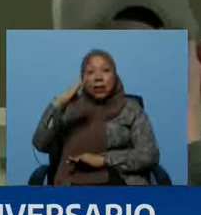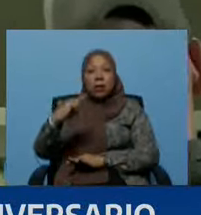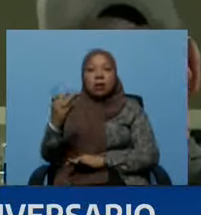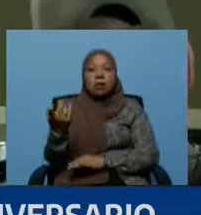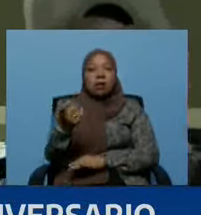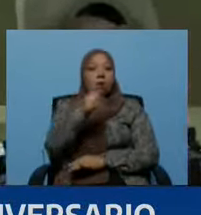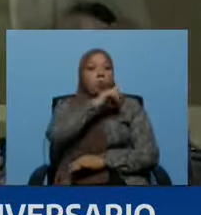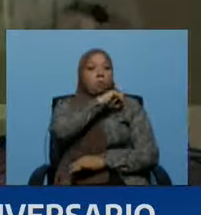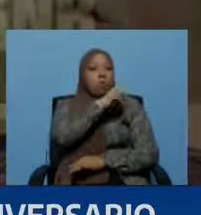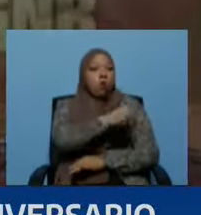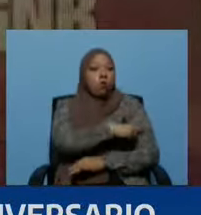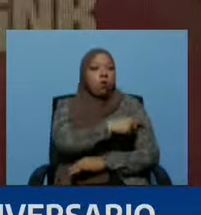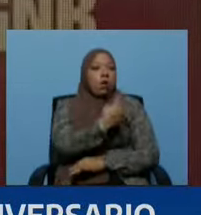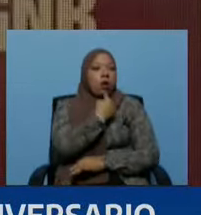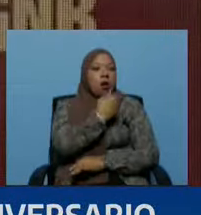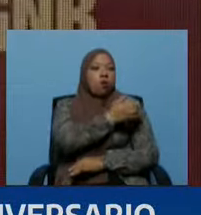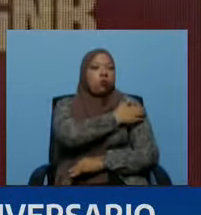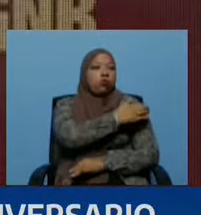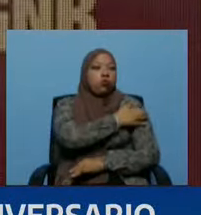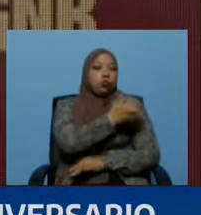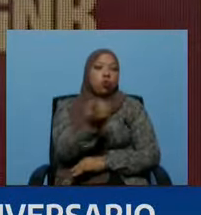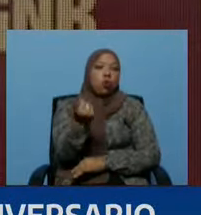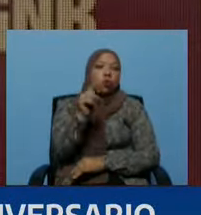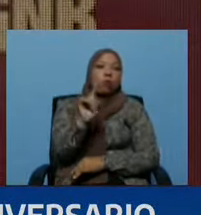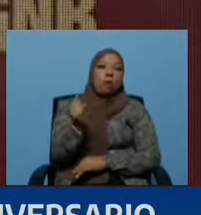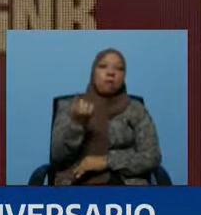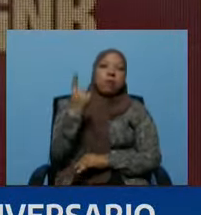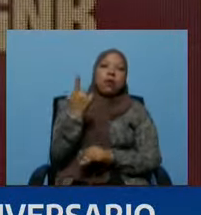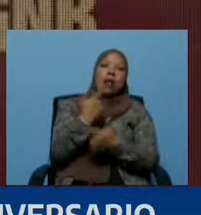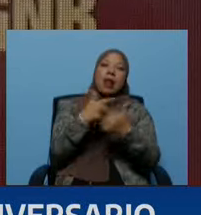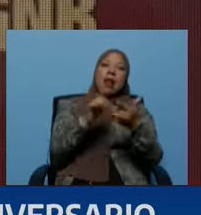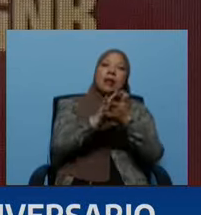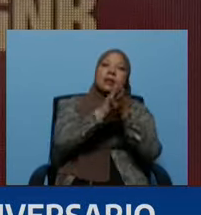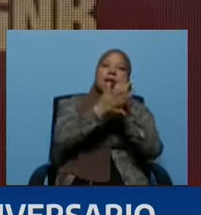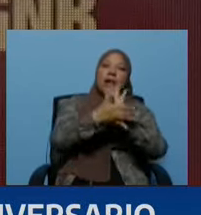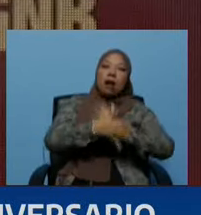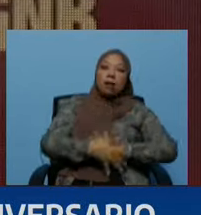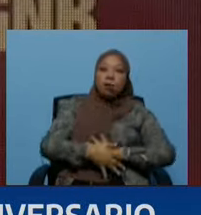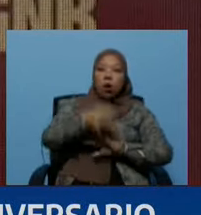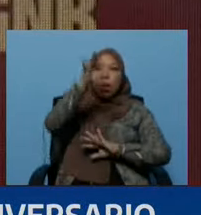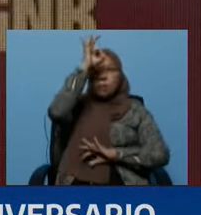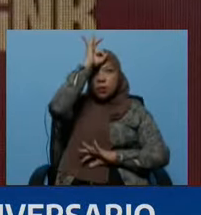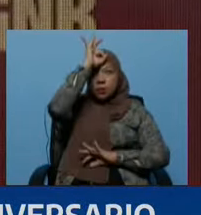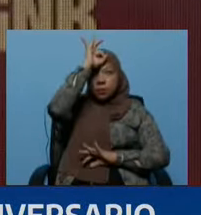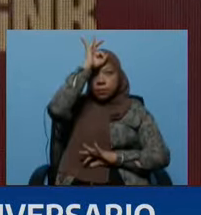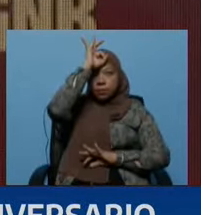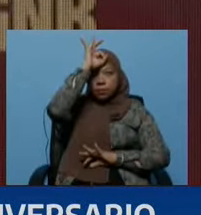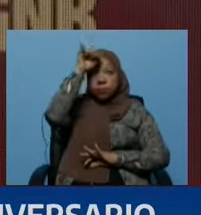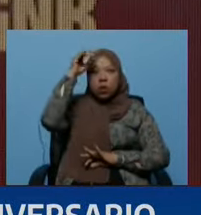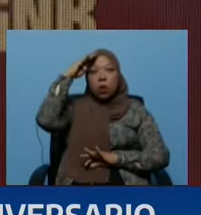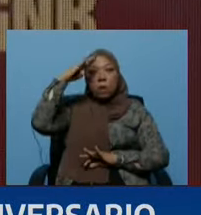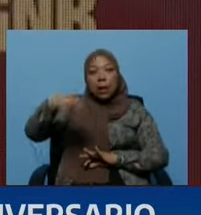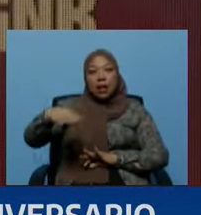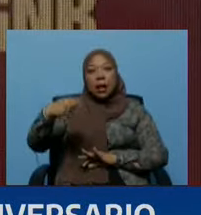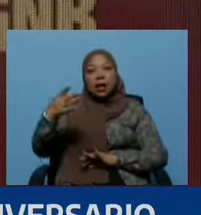poder, dijeron, el primer decreto es eliminar la Milicia Nacional Bolivariana, que es el pueblo en